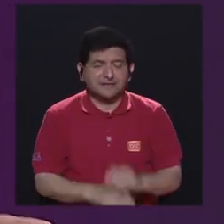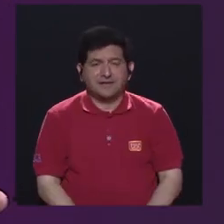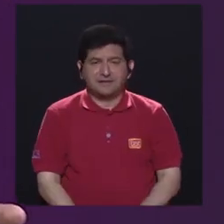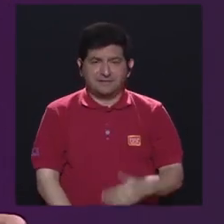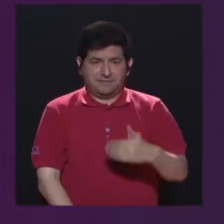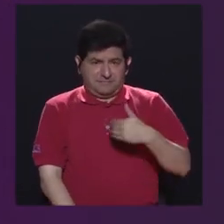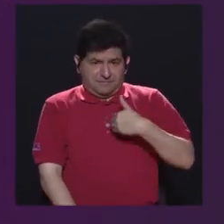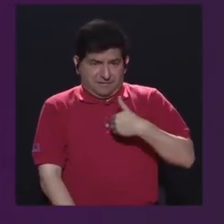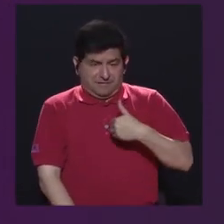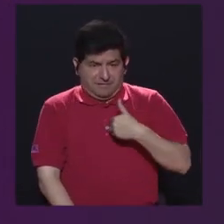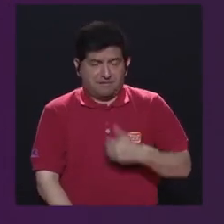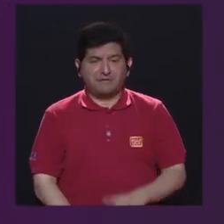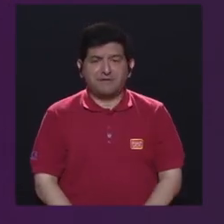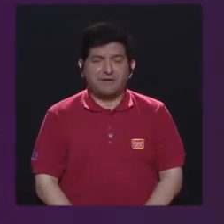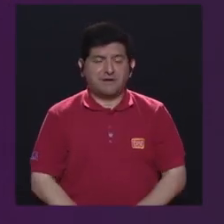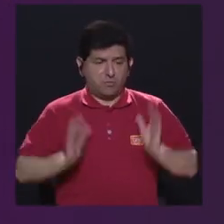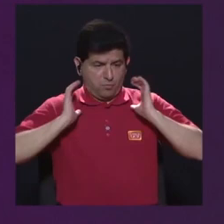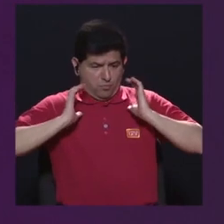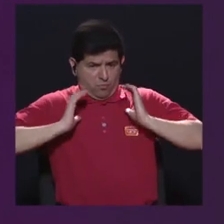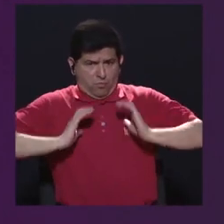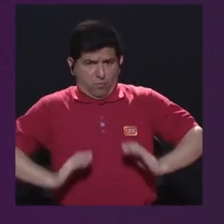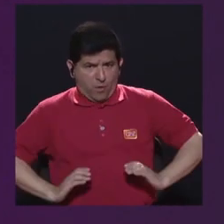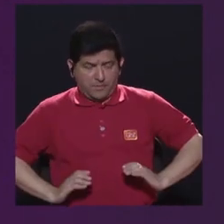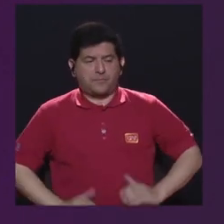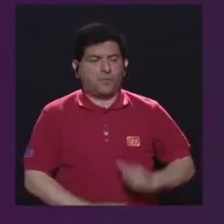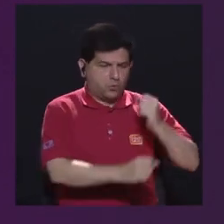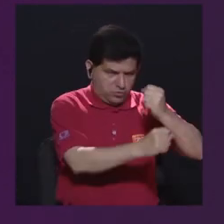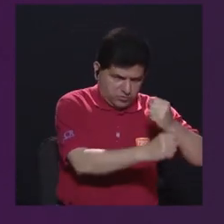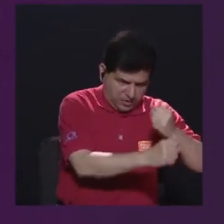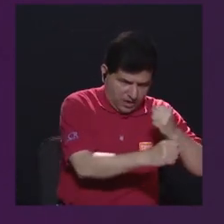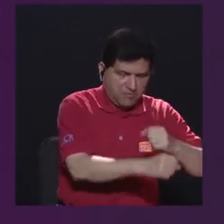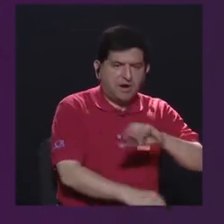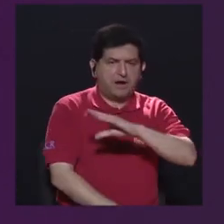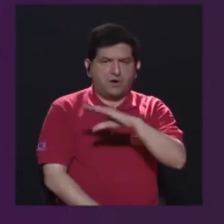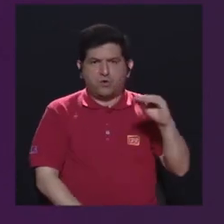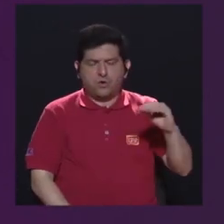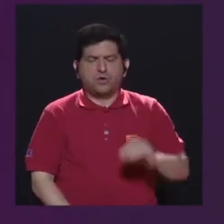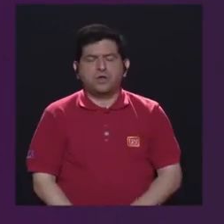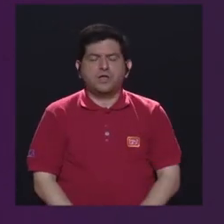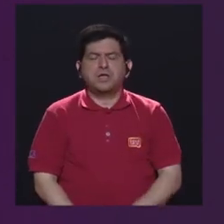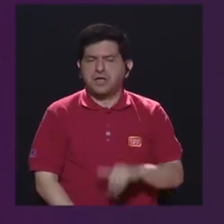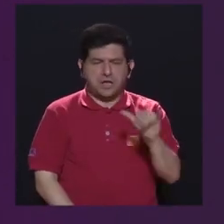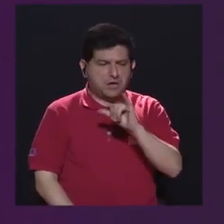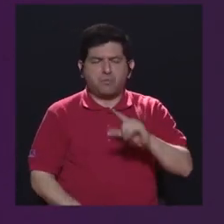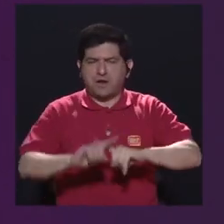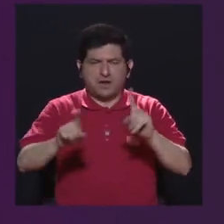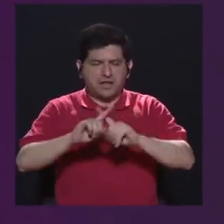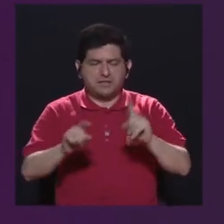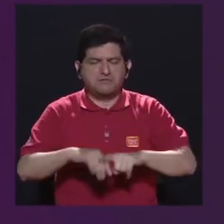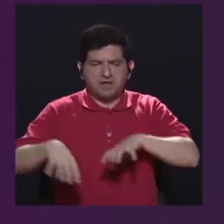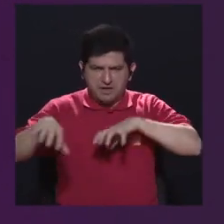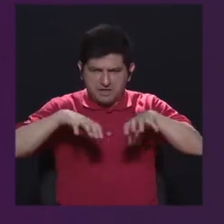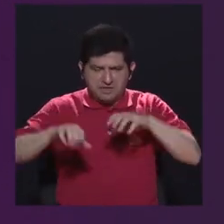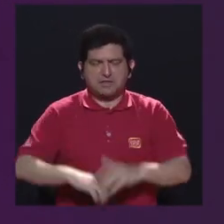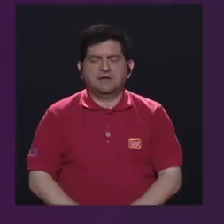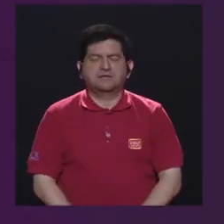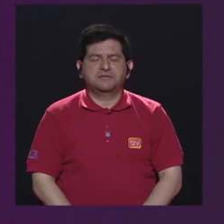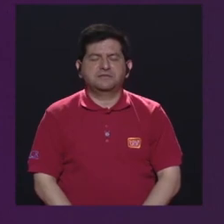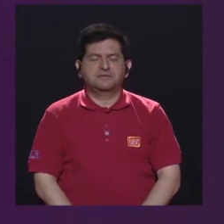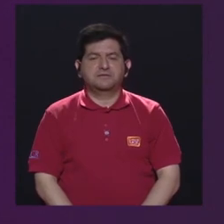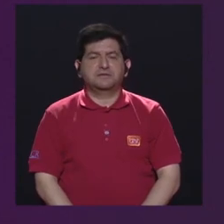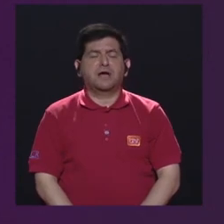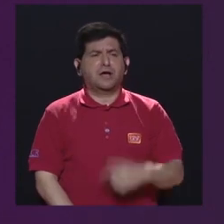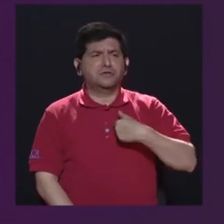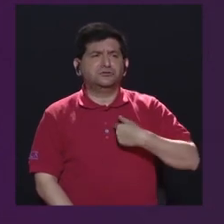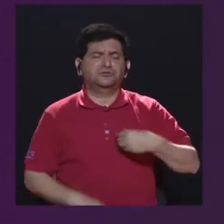distribuir los cuerpos tanto en trabajos como en otras como en sexualidades también. Desde ahí creo que un poco mi renuncia a